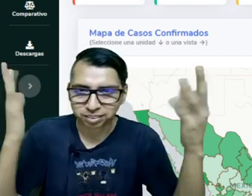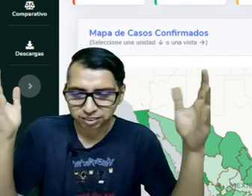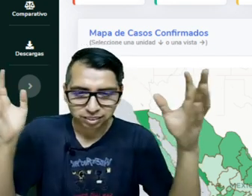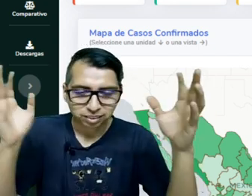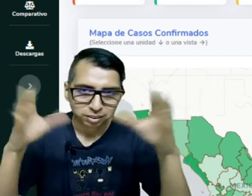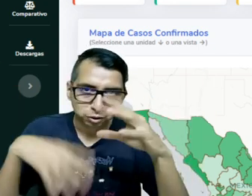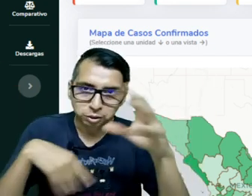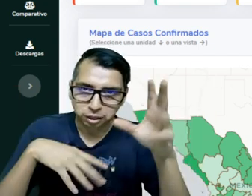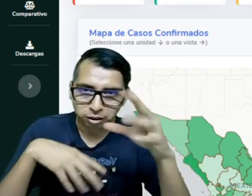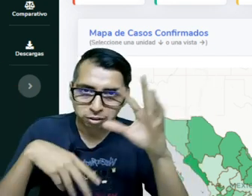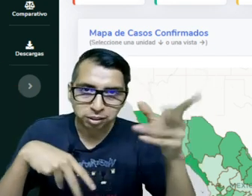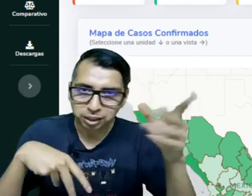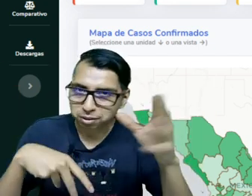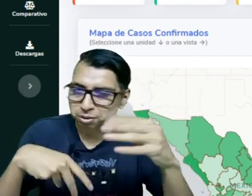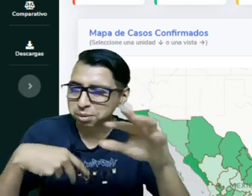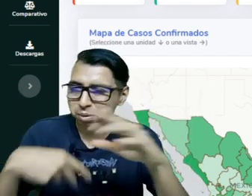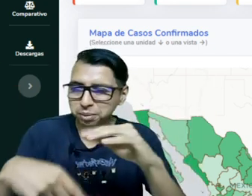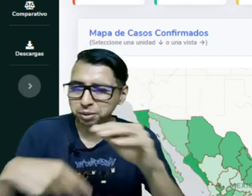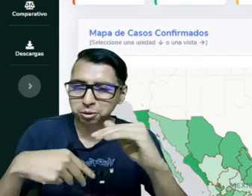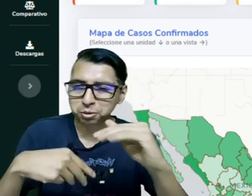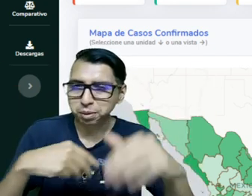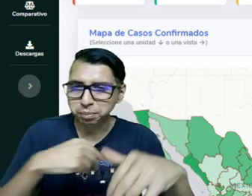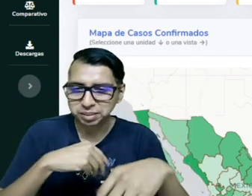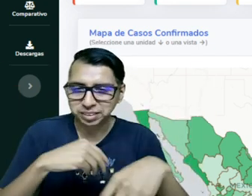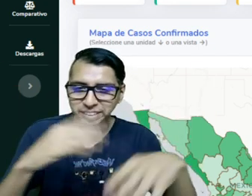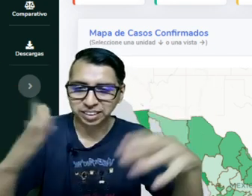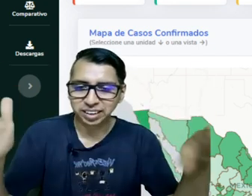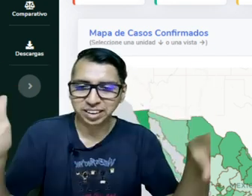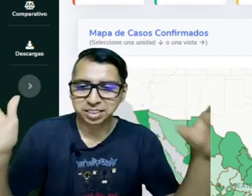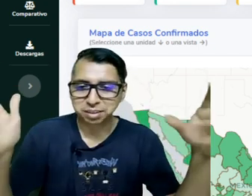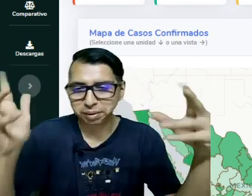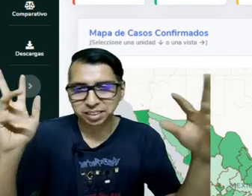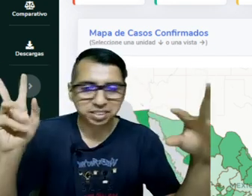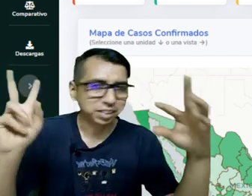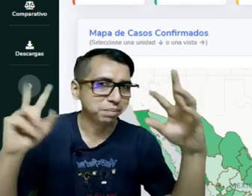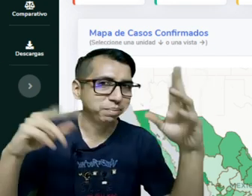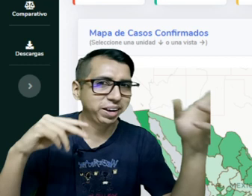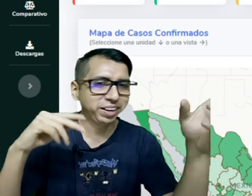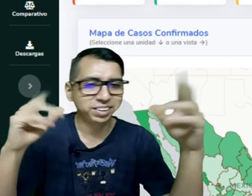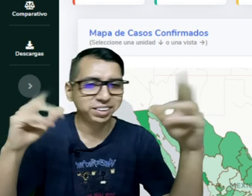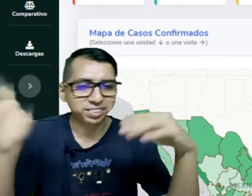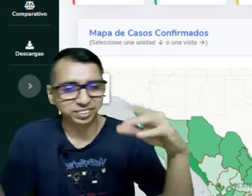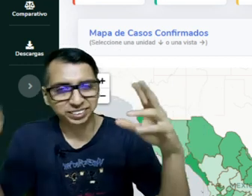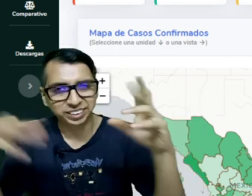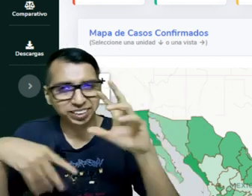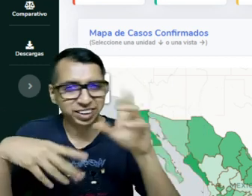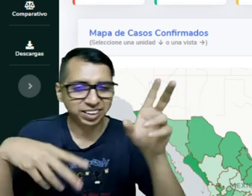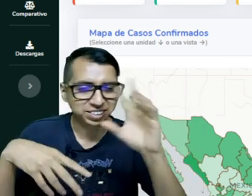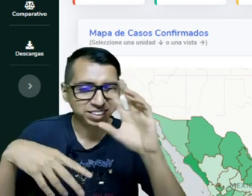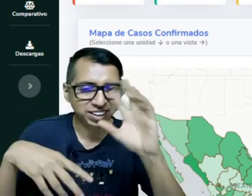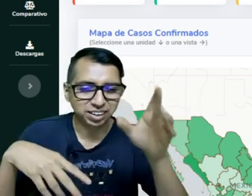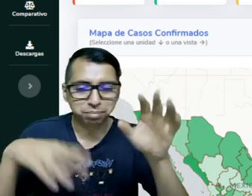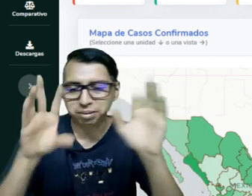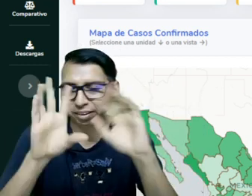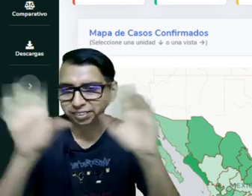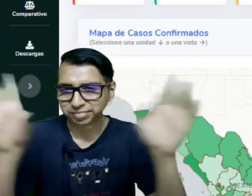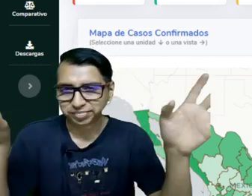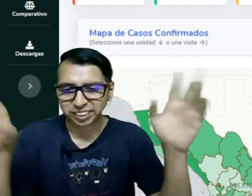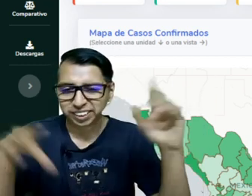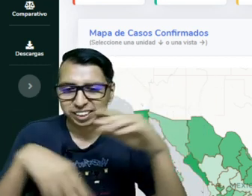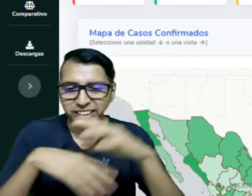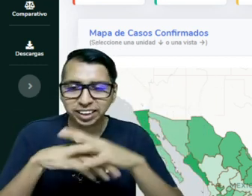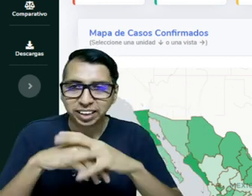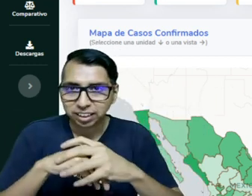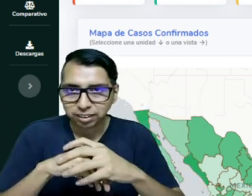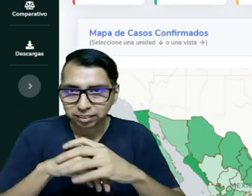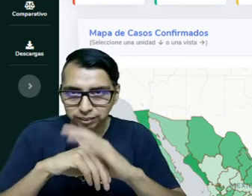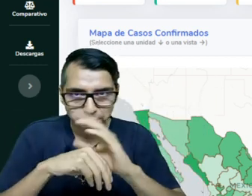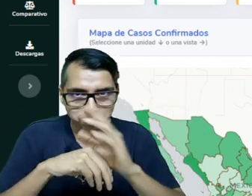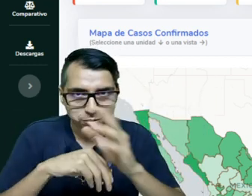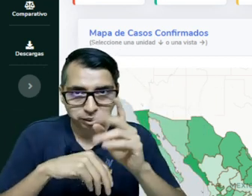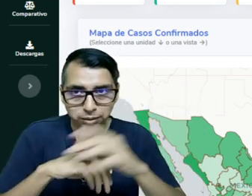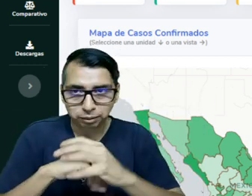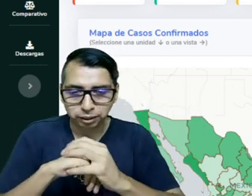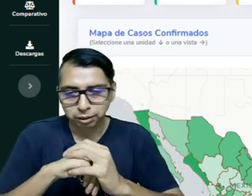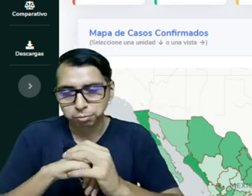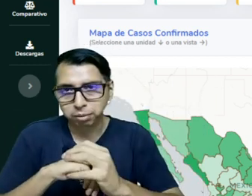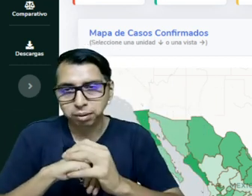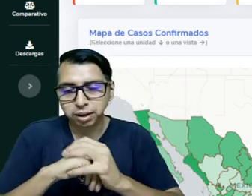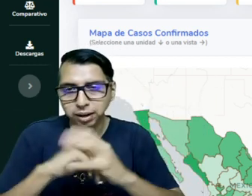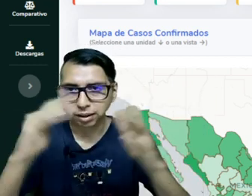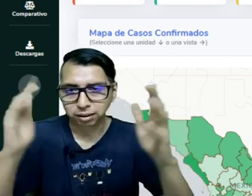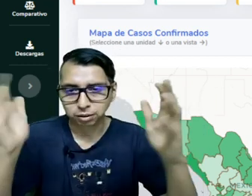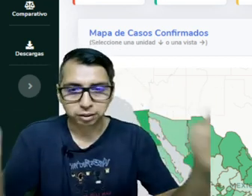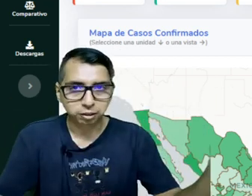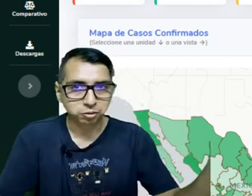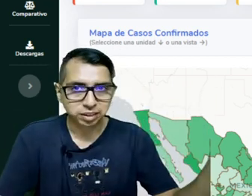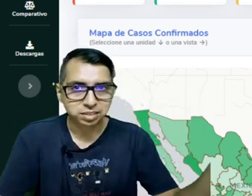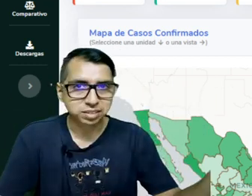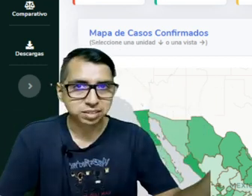pero sugiero el tema últimamente los memes de que era la independencia de mexico no sé que ella la la pero ya sabemos que la batalla de